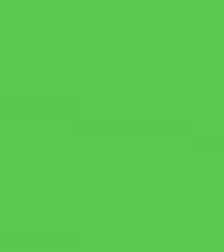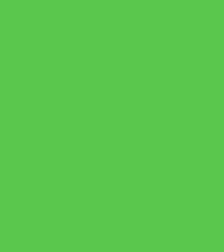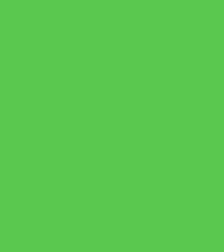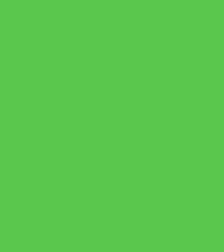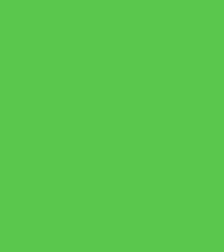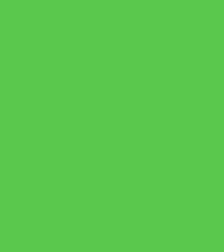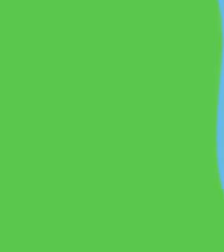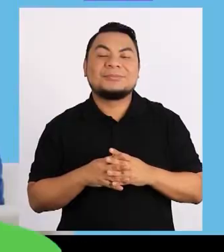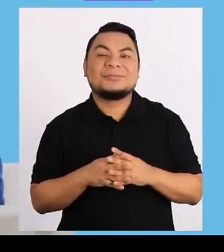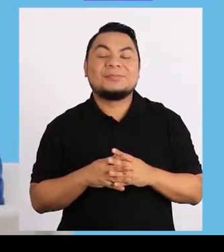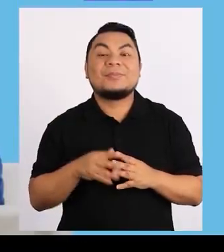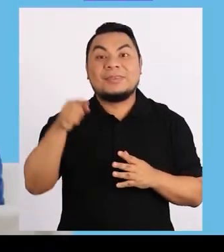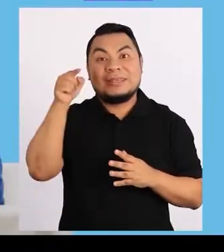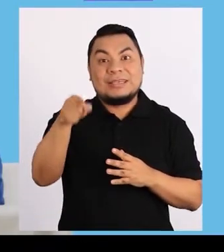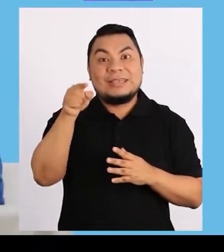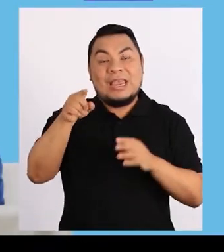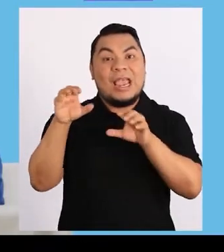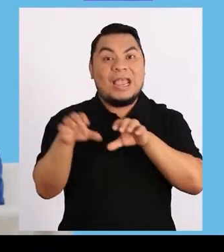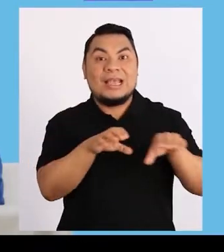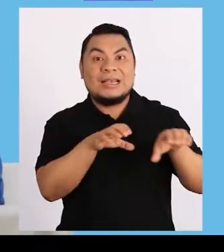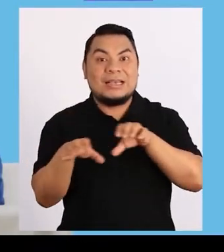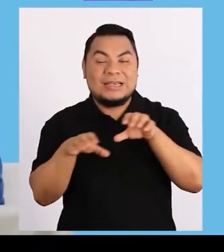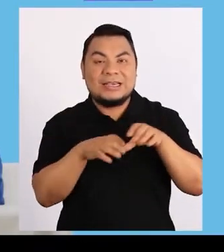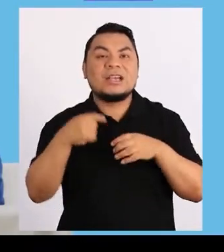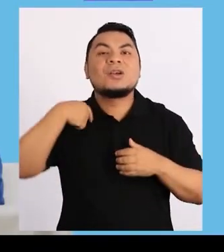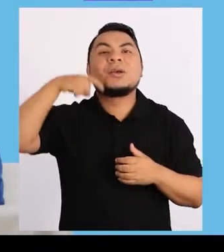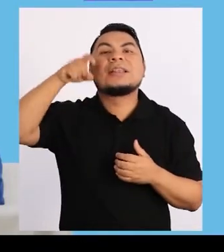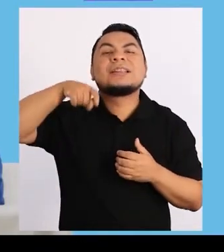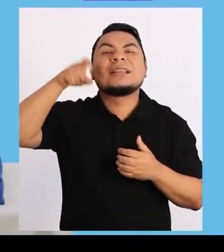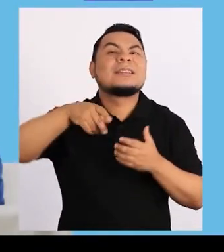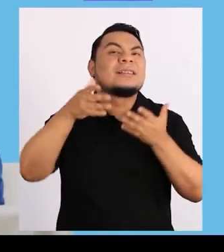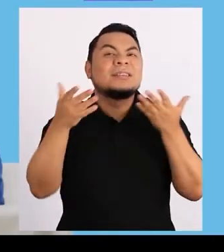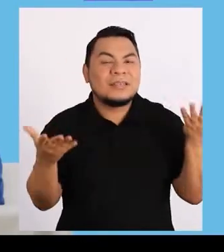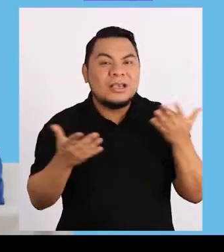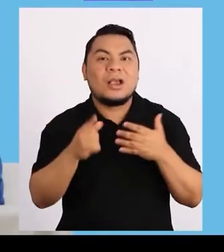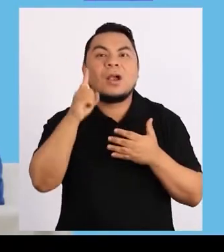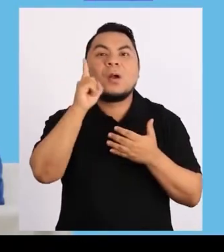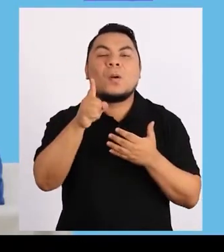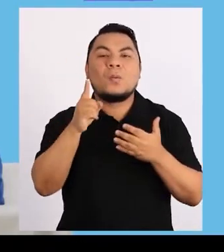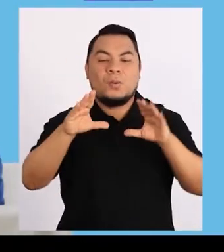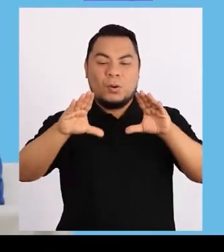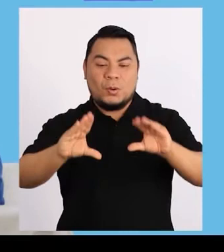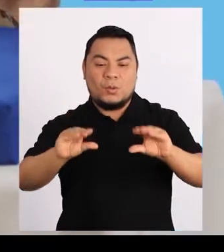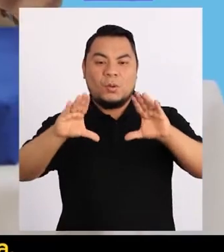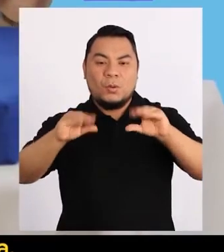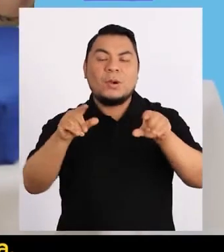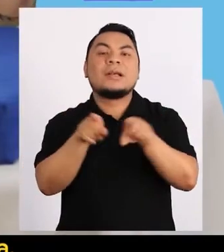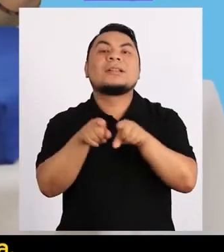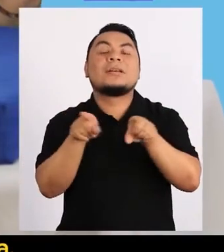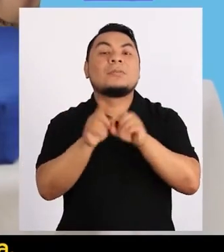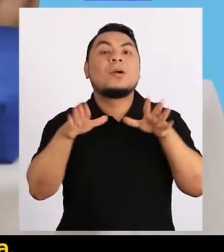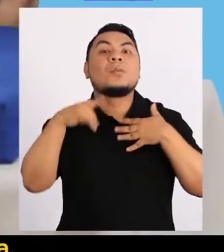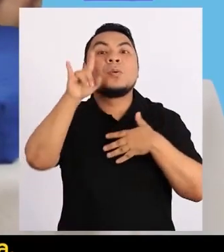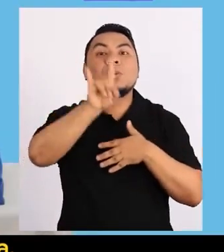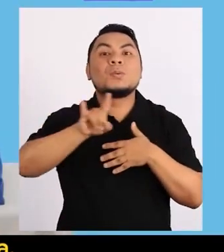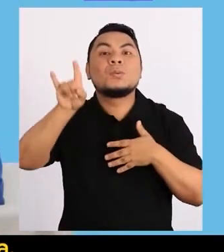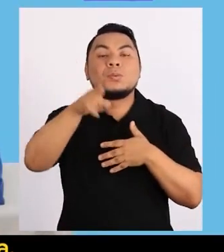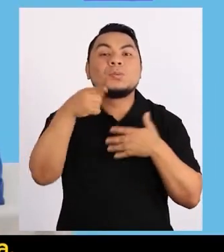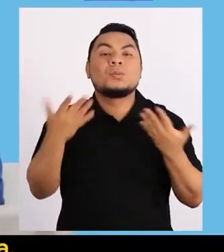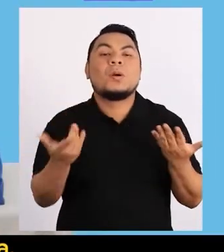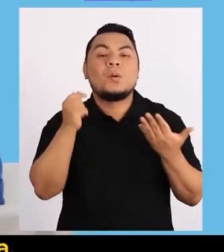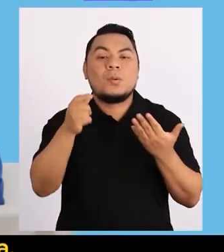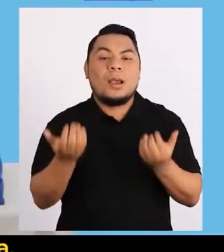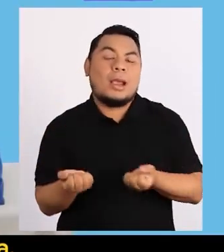objetos. Para esta actividad, necesitaremos una colchoneta o también puedes